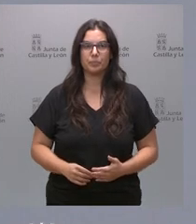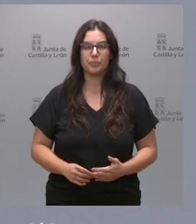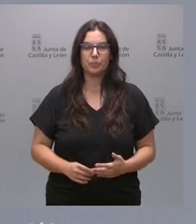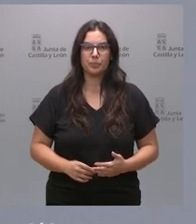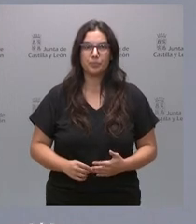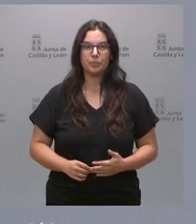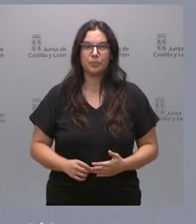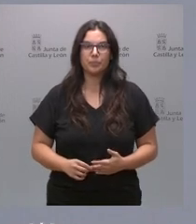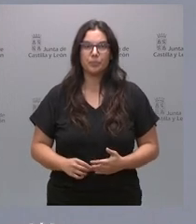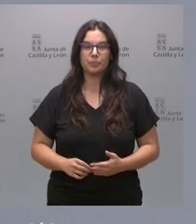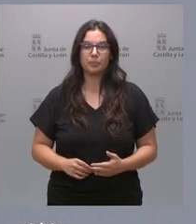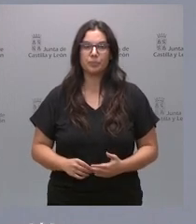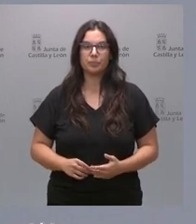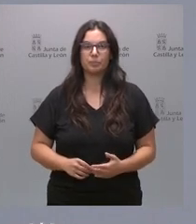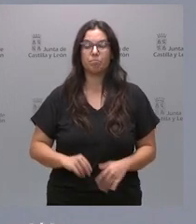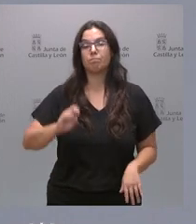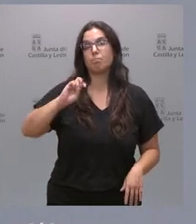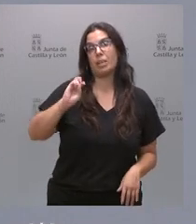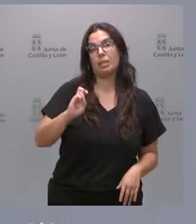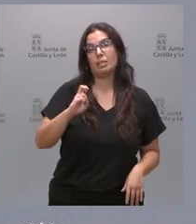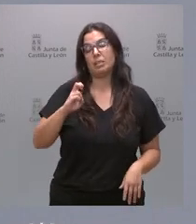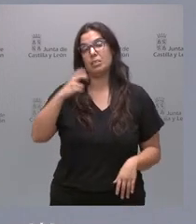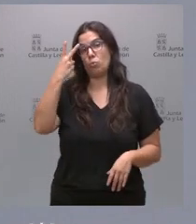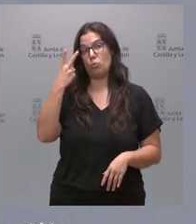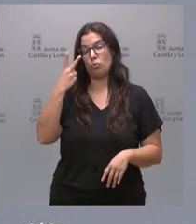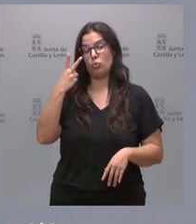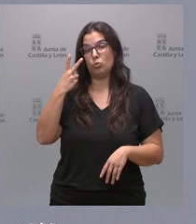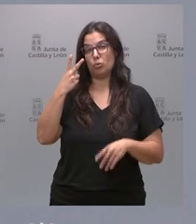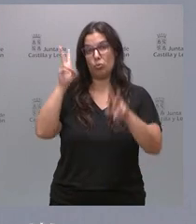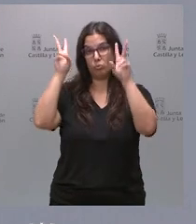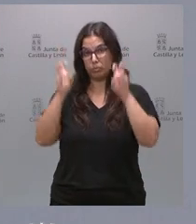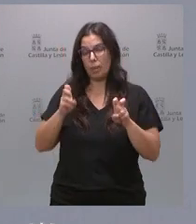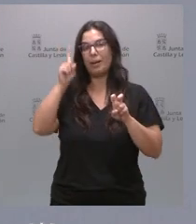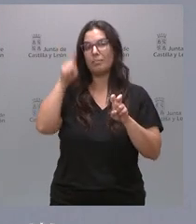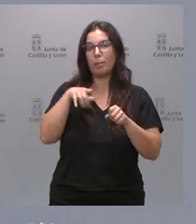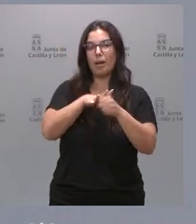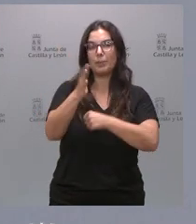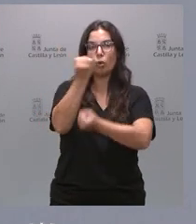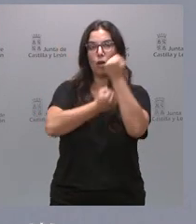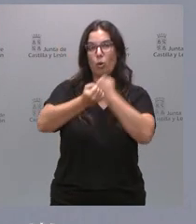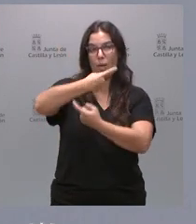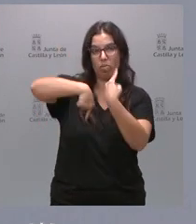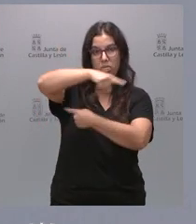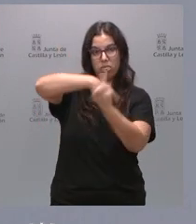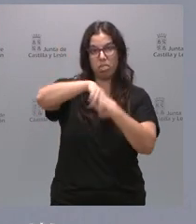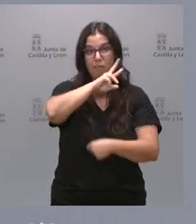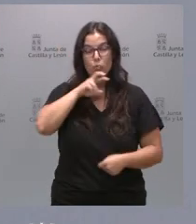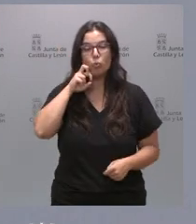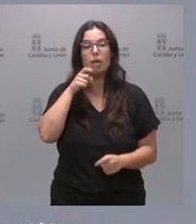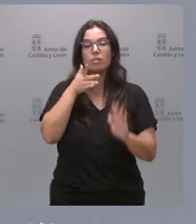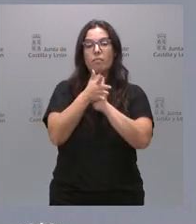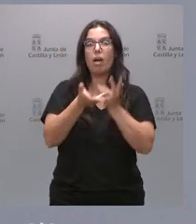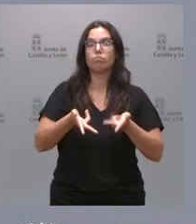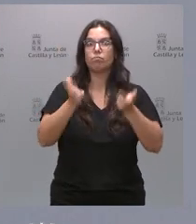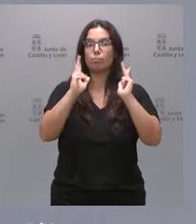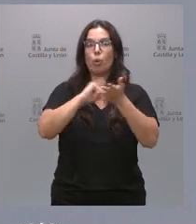un segundo grupo de actuaciones también en el ámbito de la economía circular es que se da luz verde